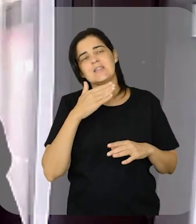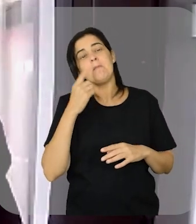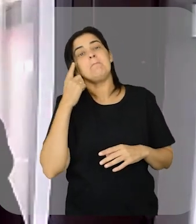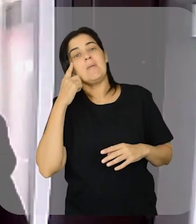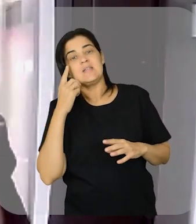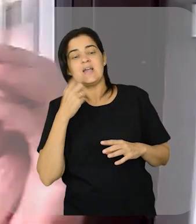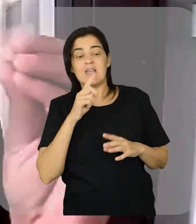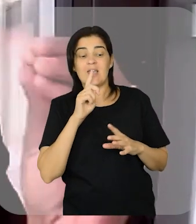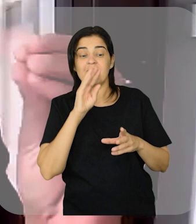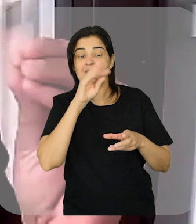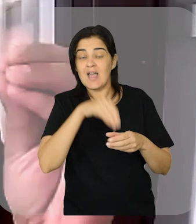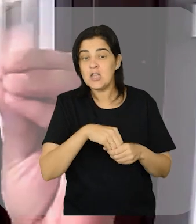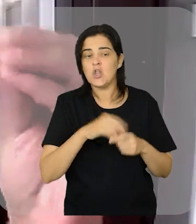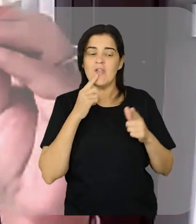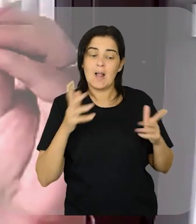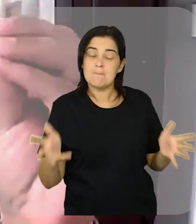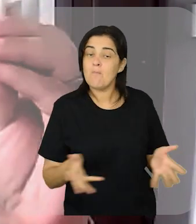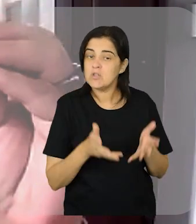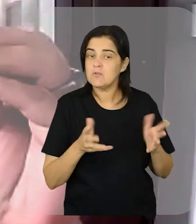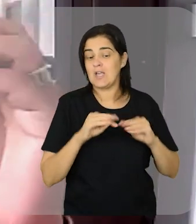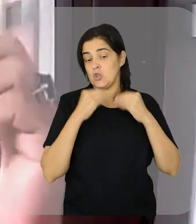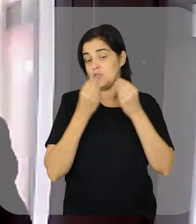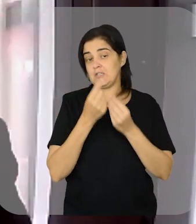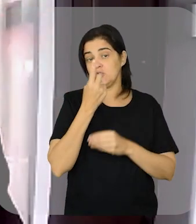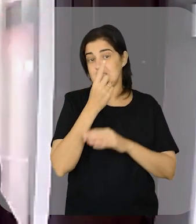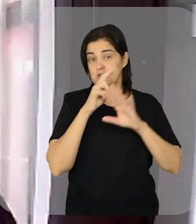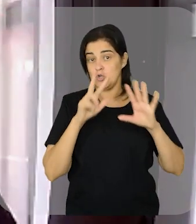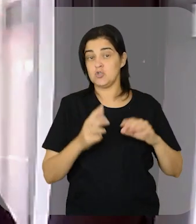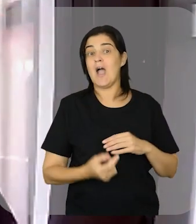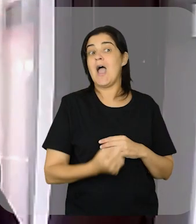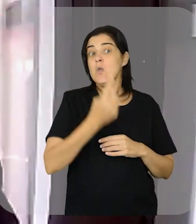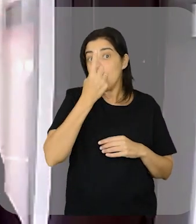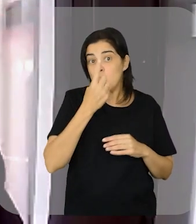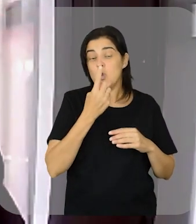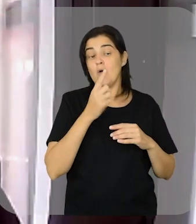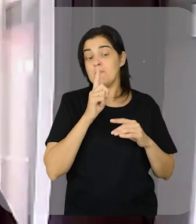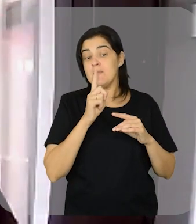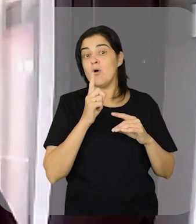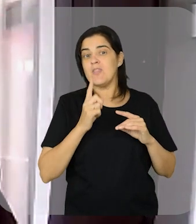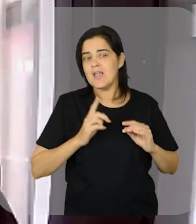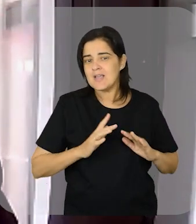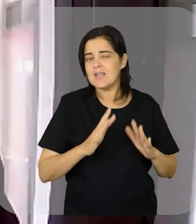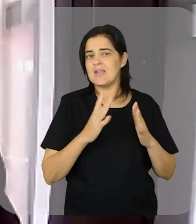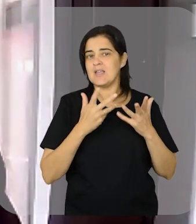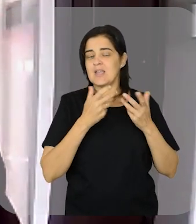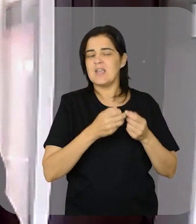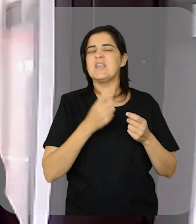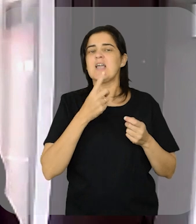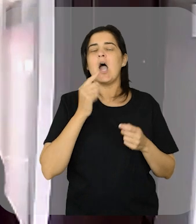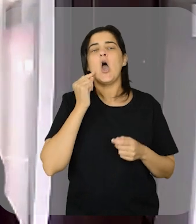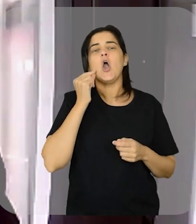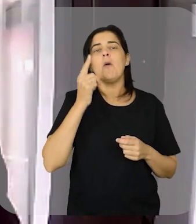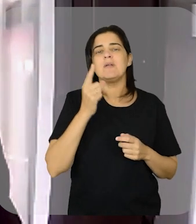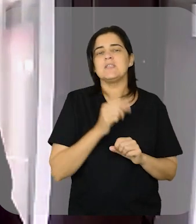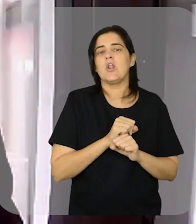considerar que dentro de los constructos de la motivación, que son 18, hay un constructo de la motivación que es la